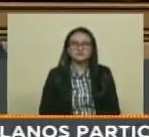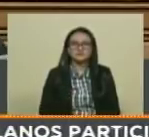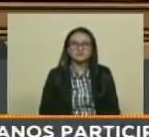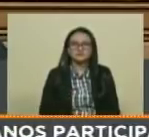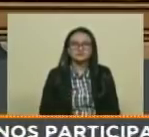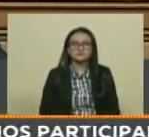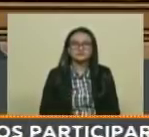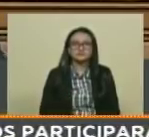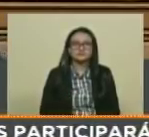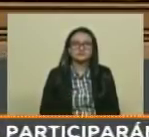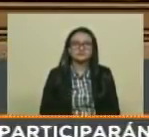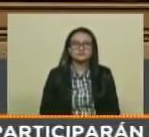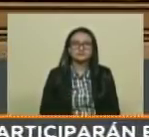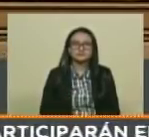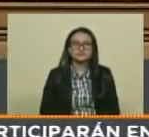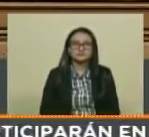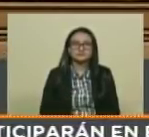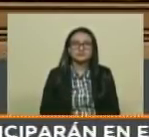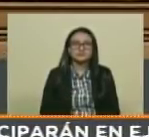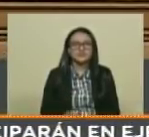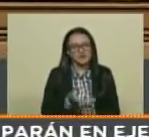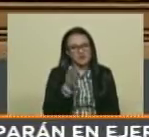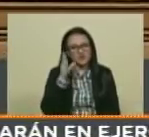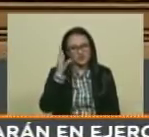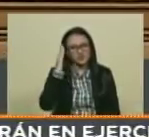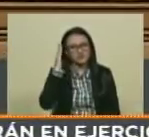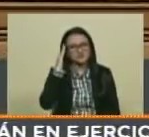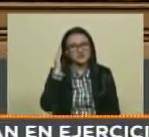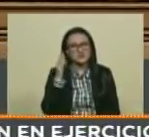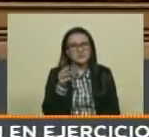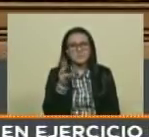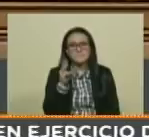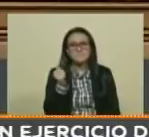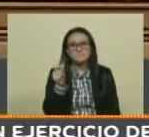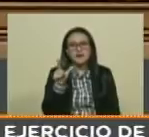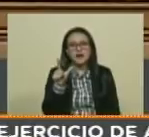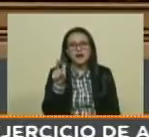El famoso palangre, todos sabemos lo que significa esa palabra, terrible.